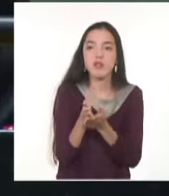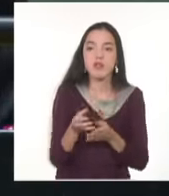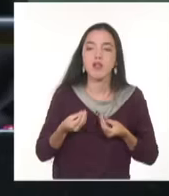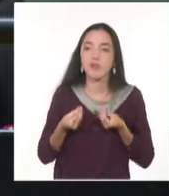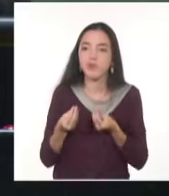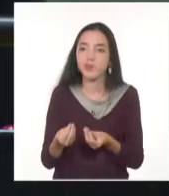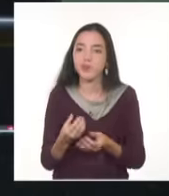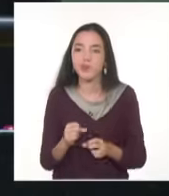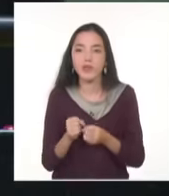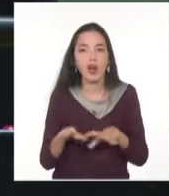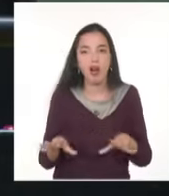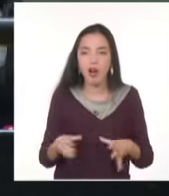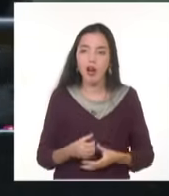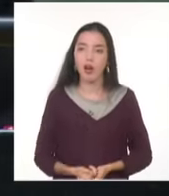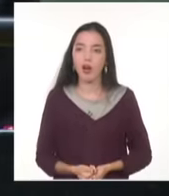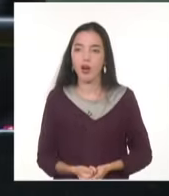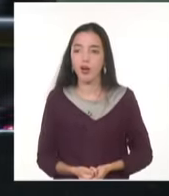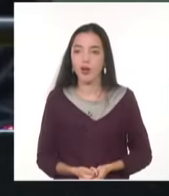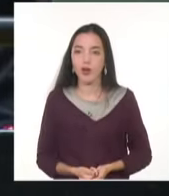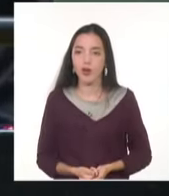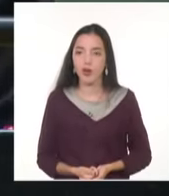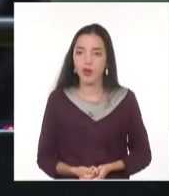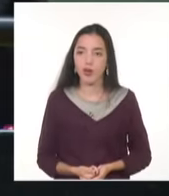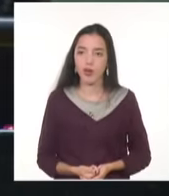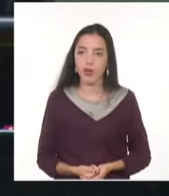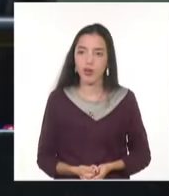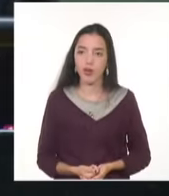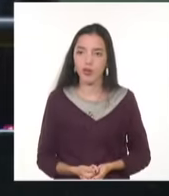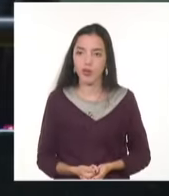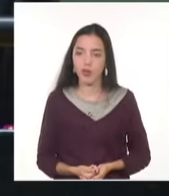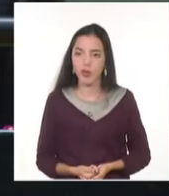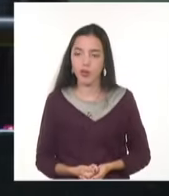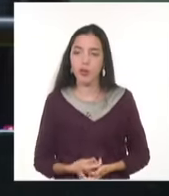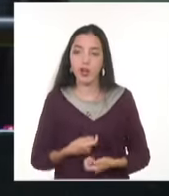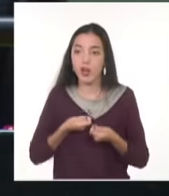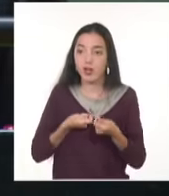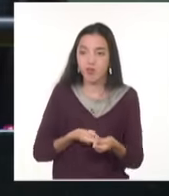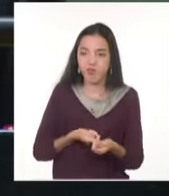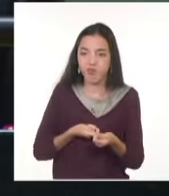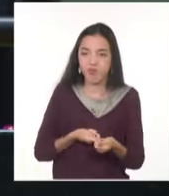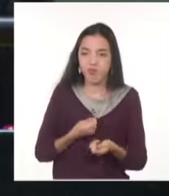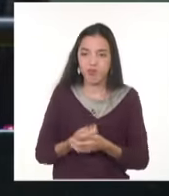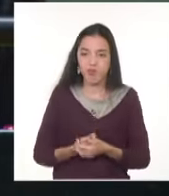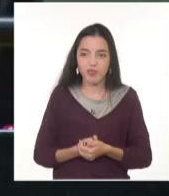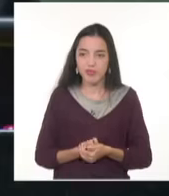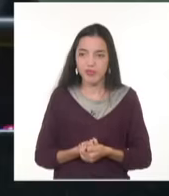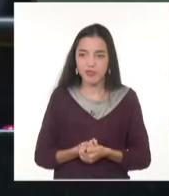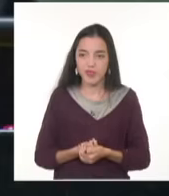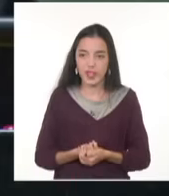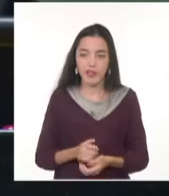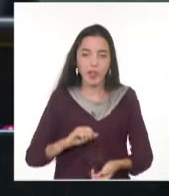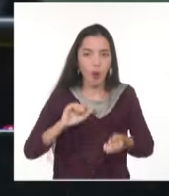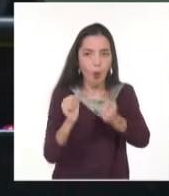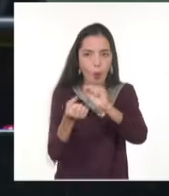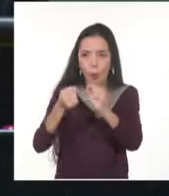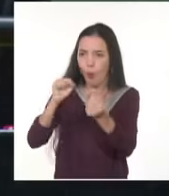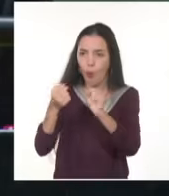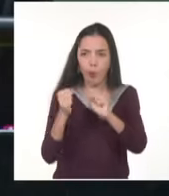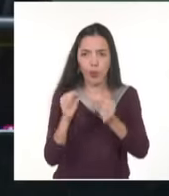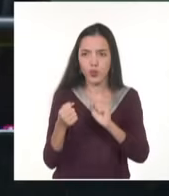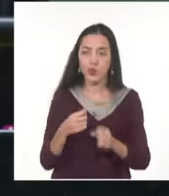el empeño imposible, pero pernicioso, de determinar y controlar el destino de